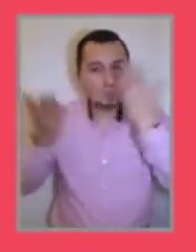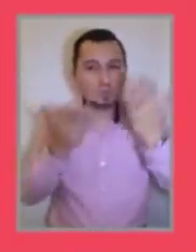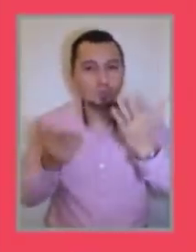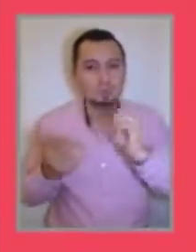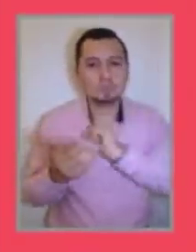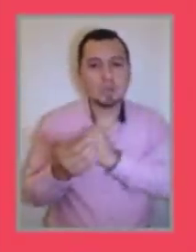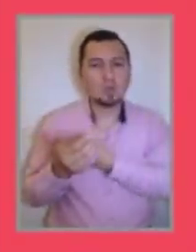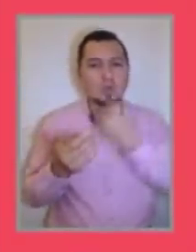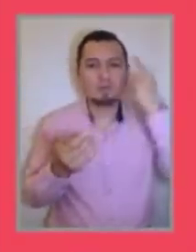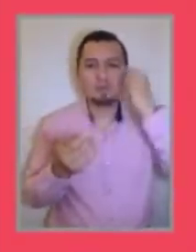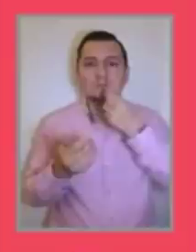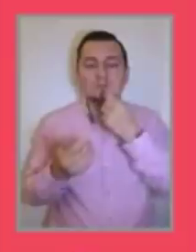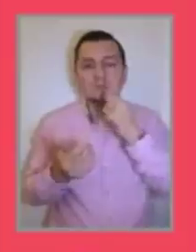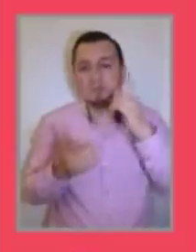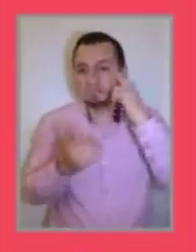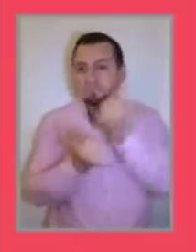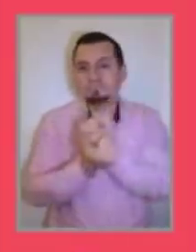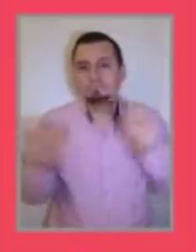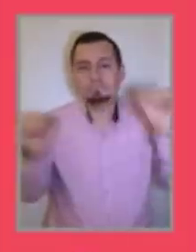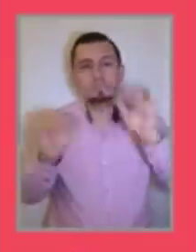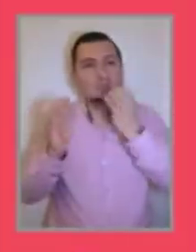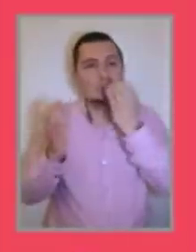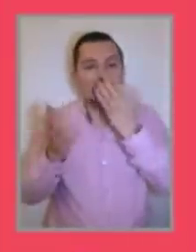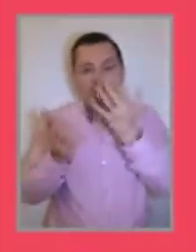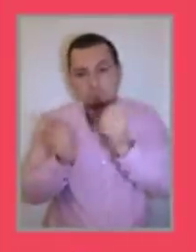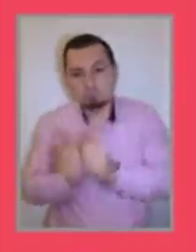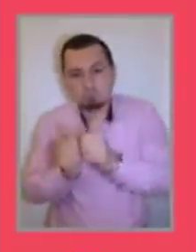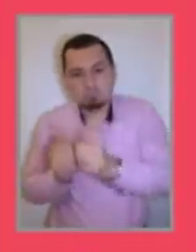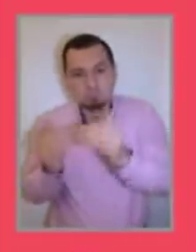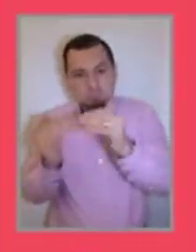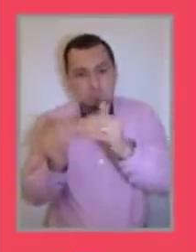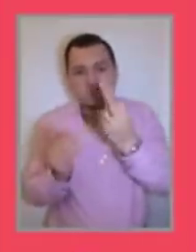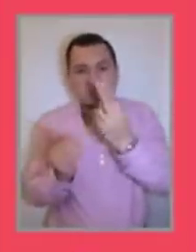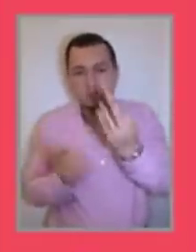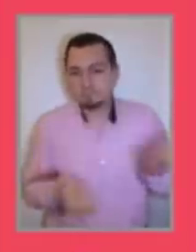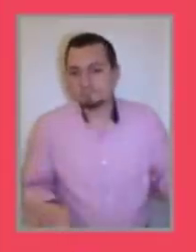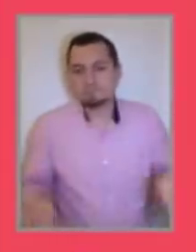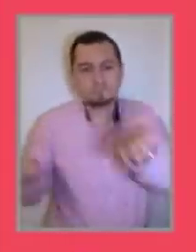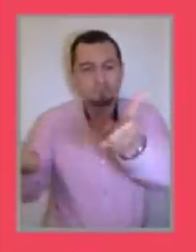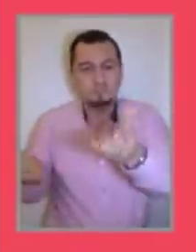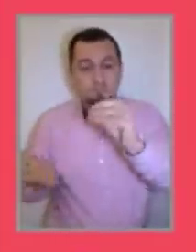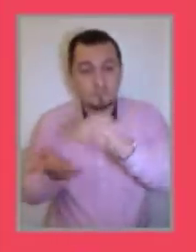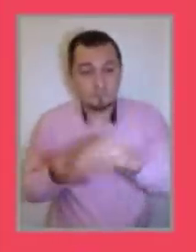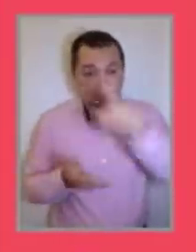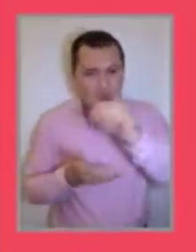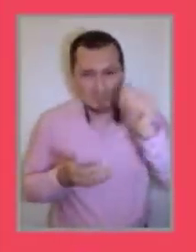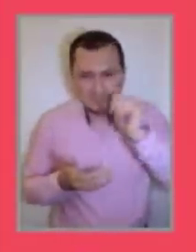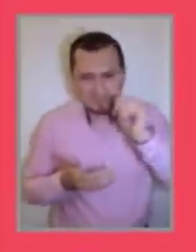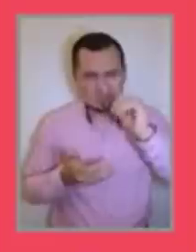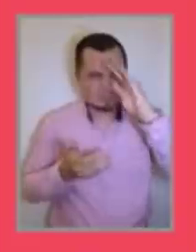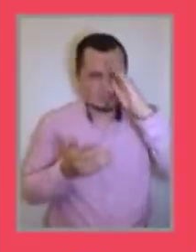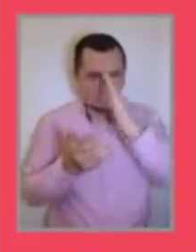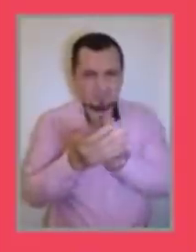de los niños y jóvenes de Jalisco. Entonces, como lo hemos hecho siempre, tomando